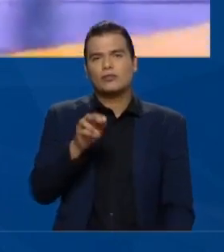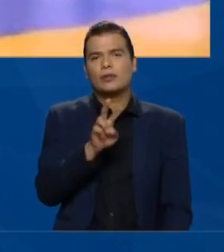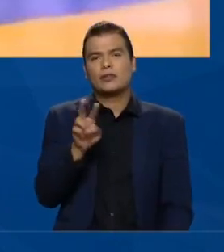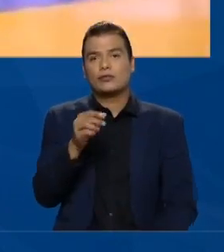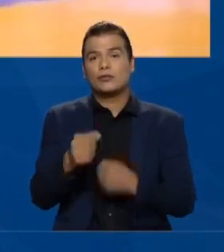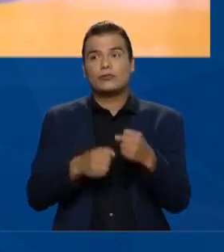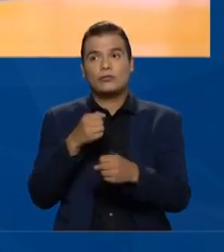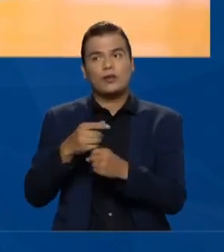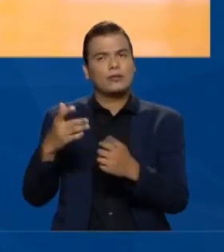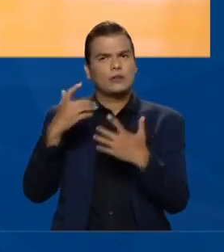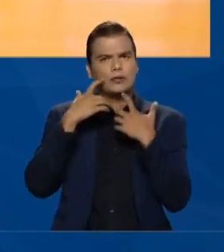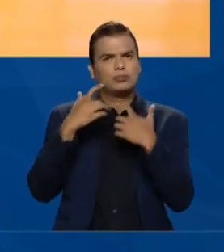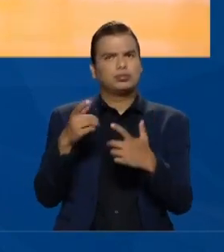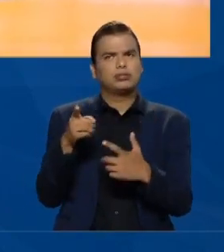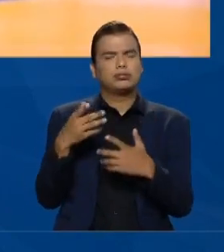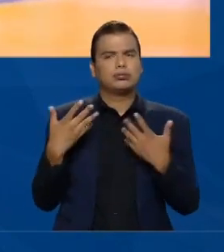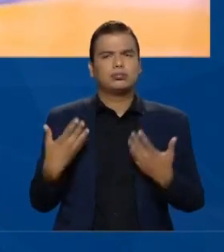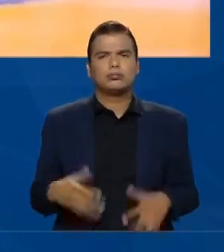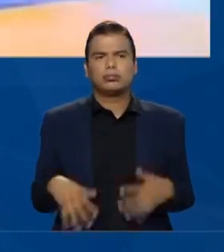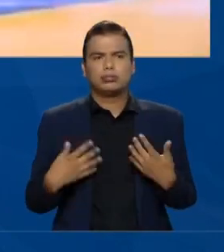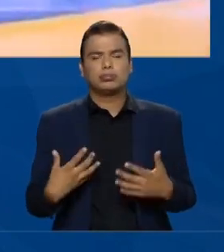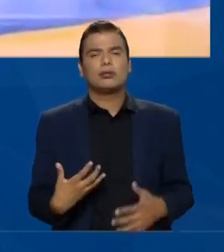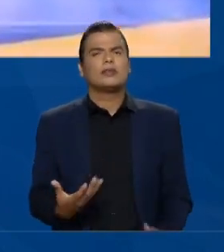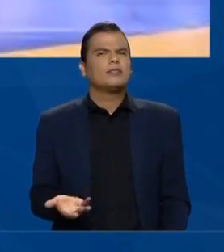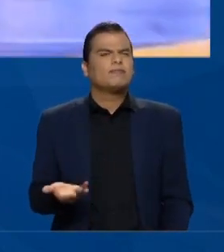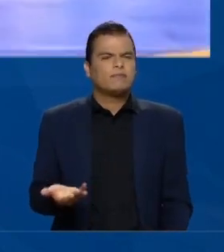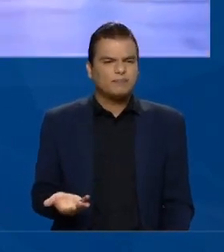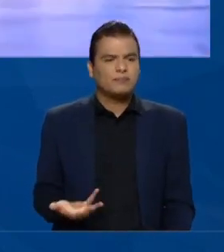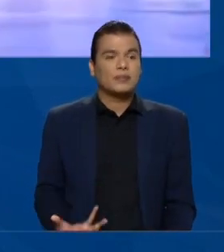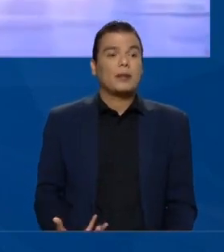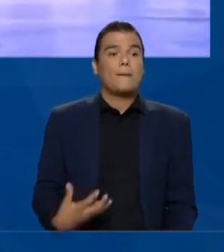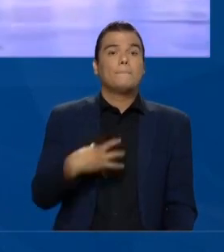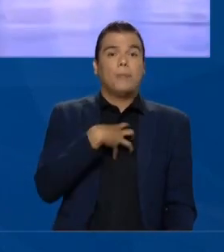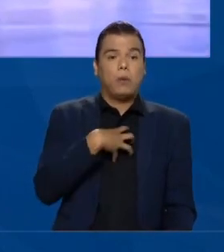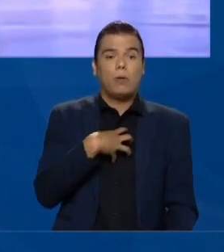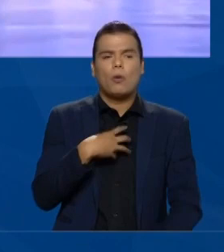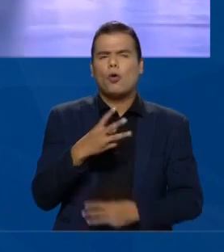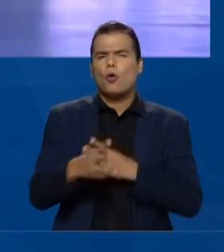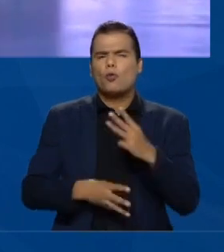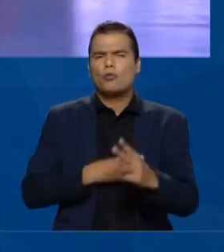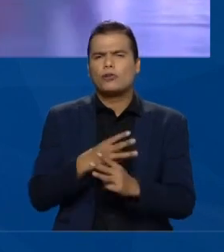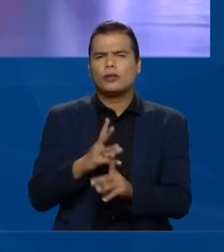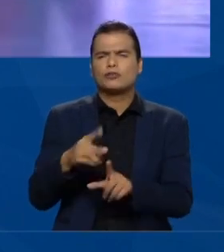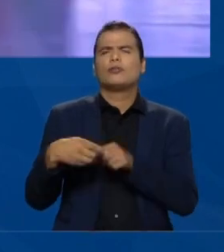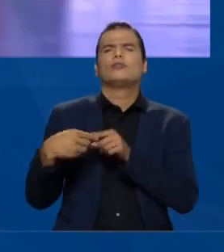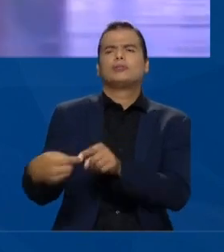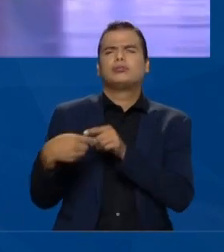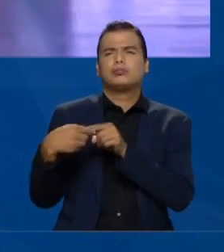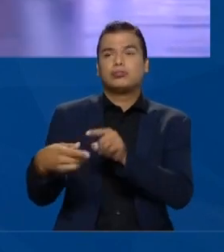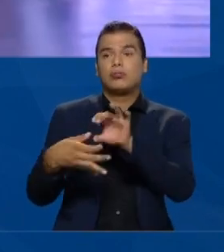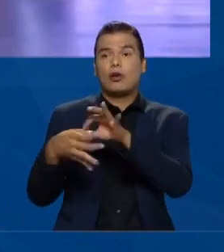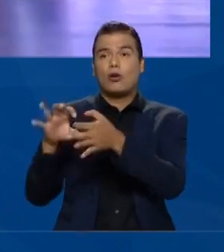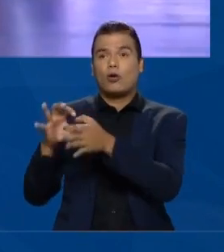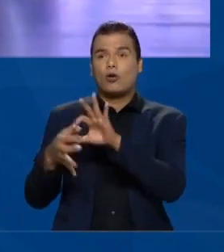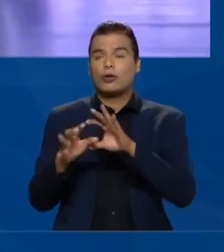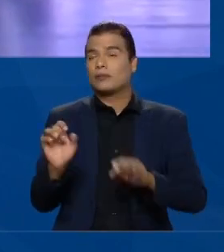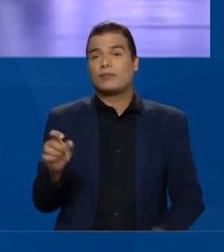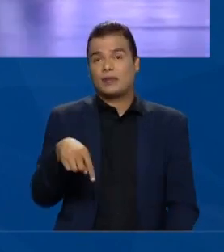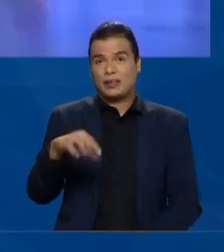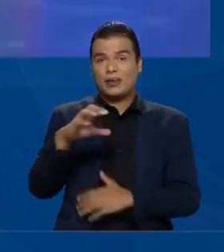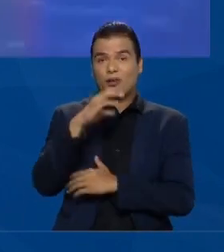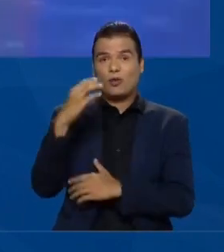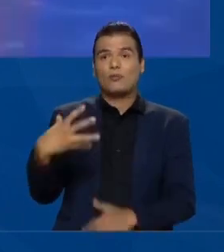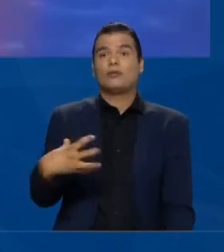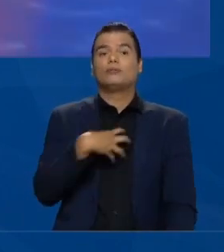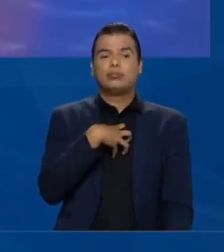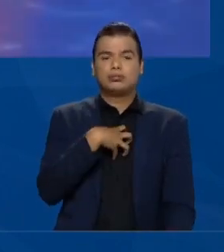la noticia que nos entregó esta semana positiva es que se consagró campeona en la lucha olímpica por primera vez en Colombia,